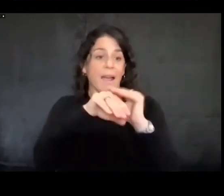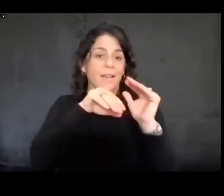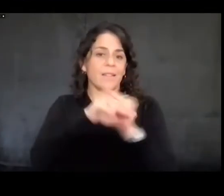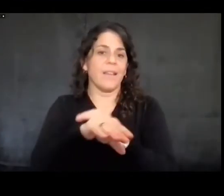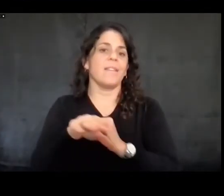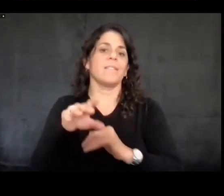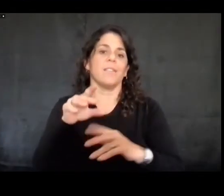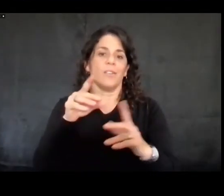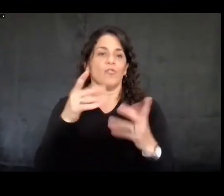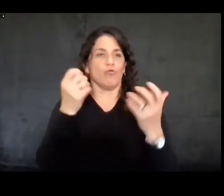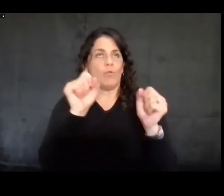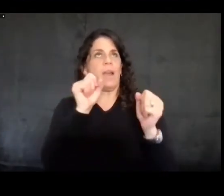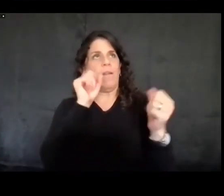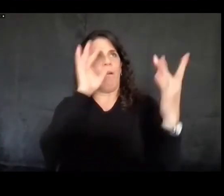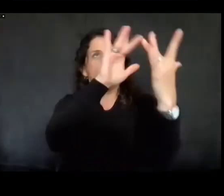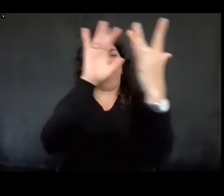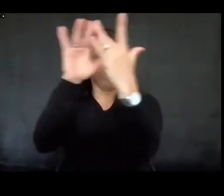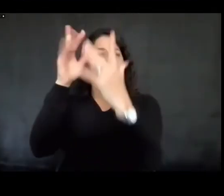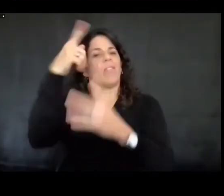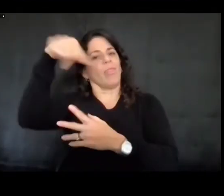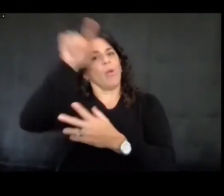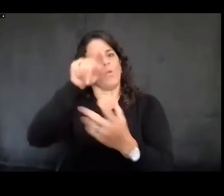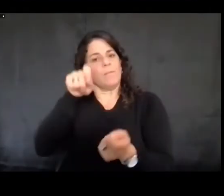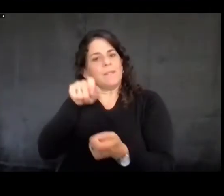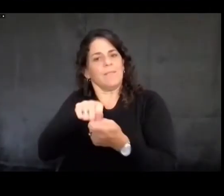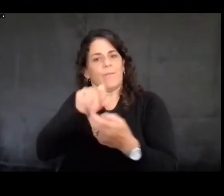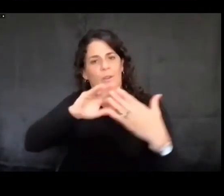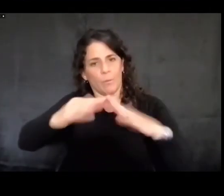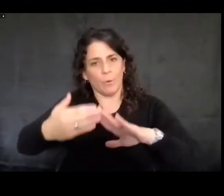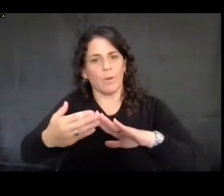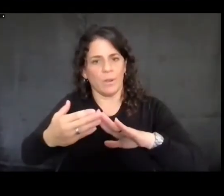equitativo a las vacunas en esas comunidades